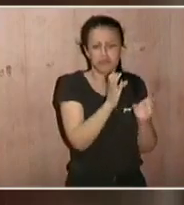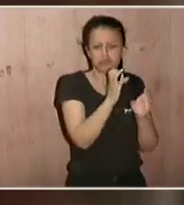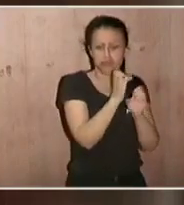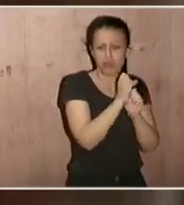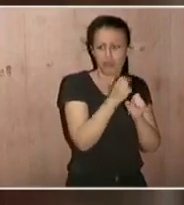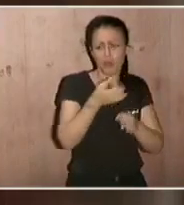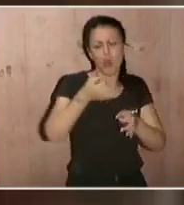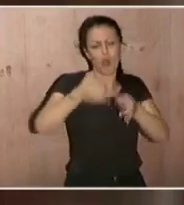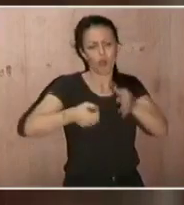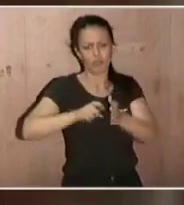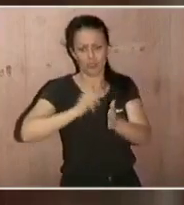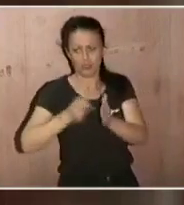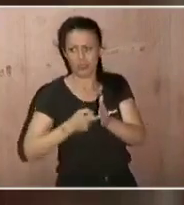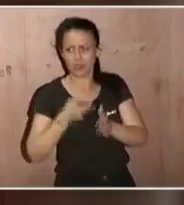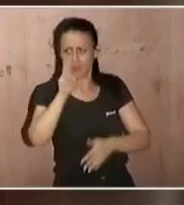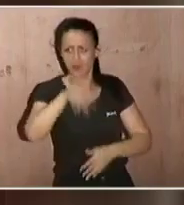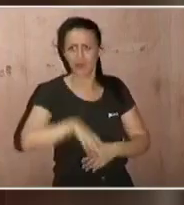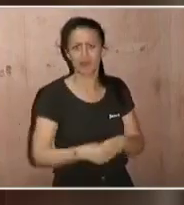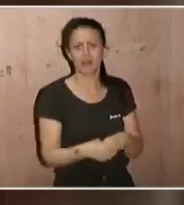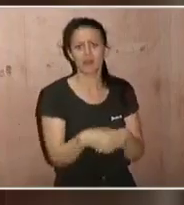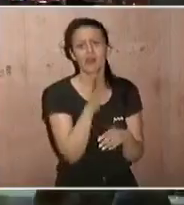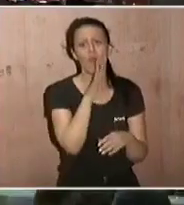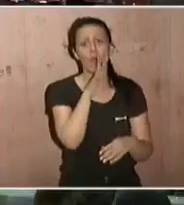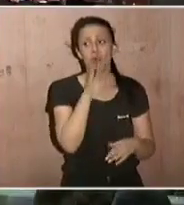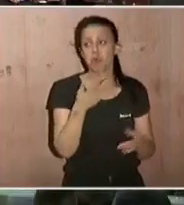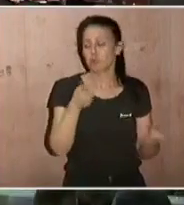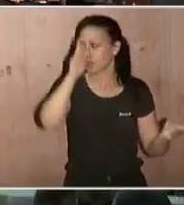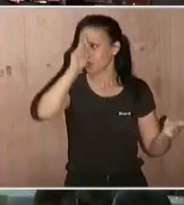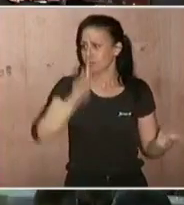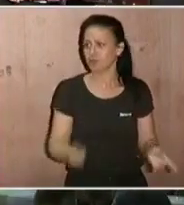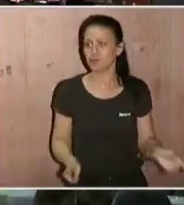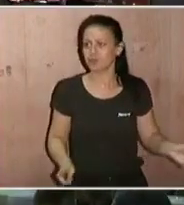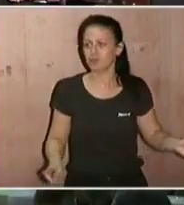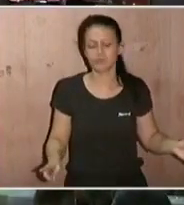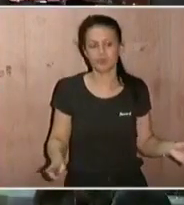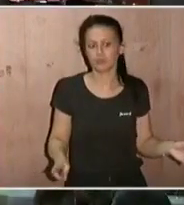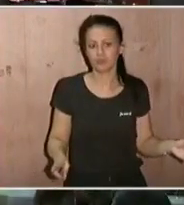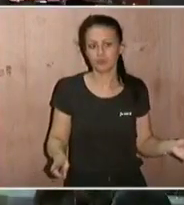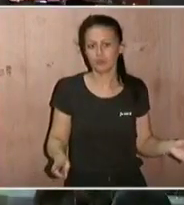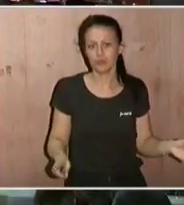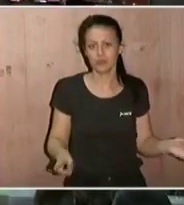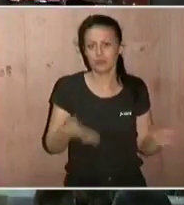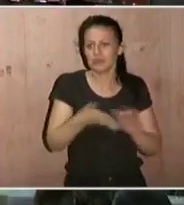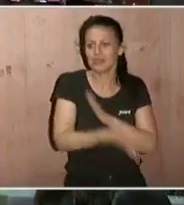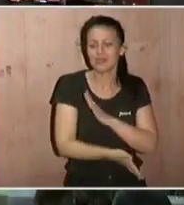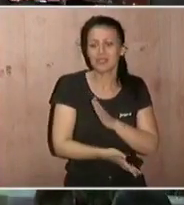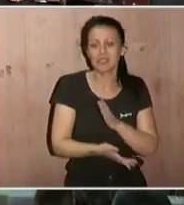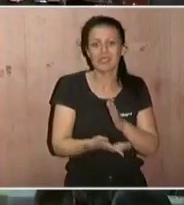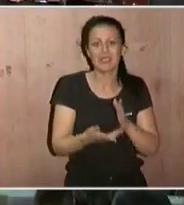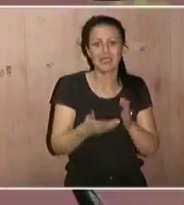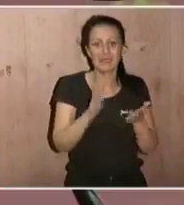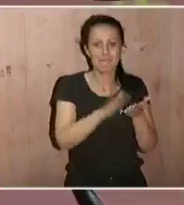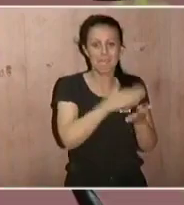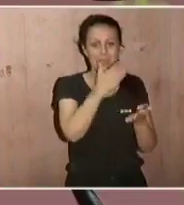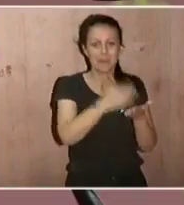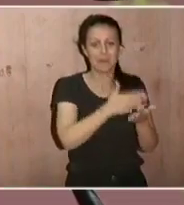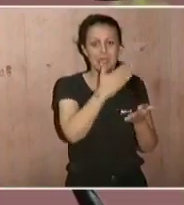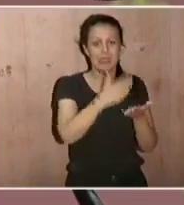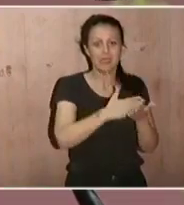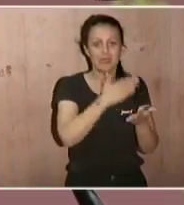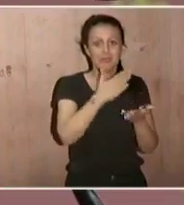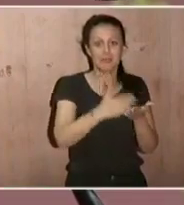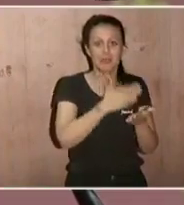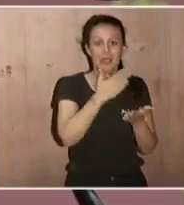integral. La razón no se debe, o no solo, a la mayor cantidad de páginas destinadas a